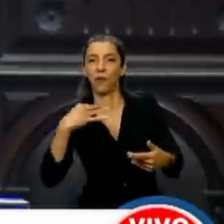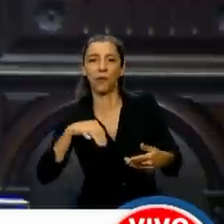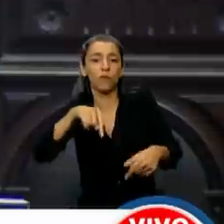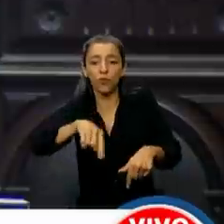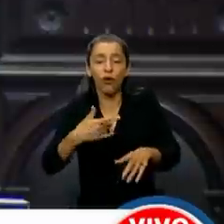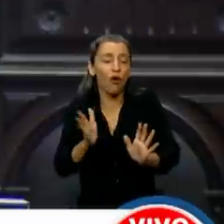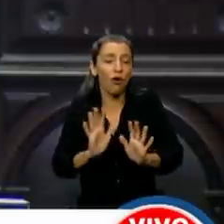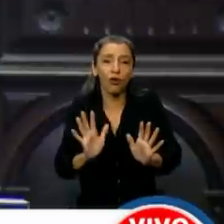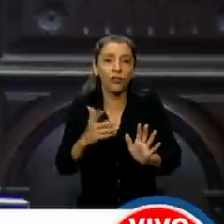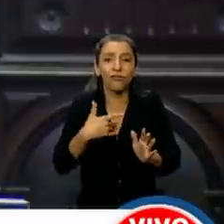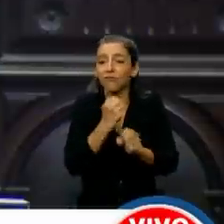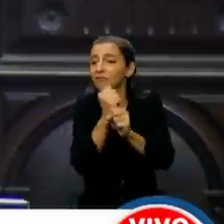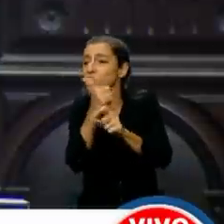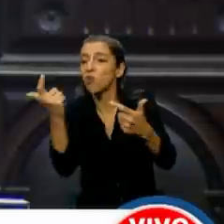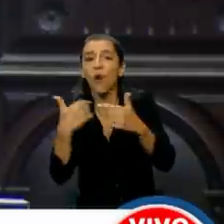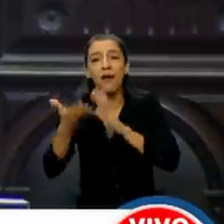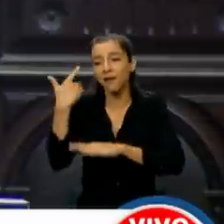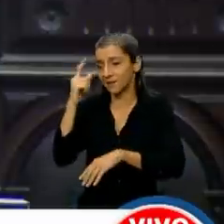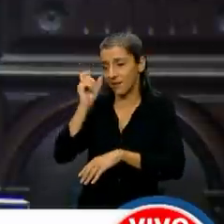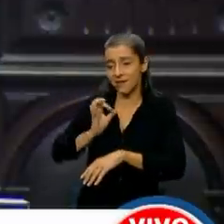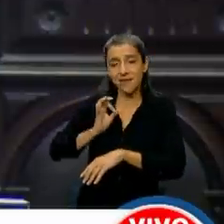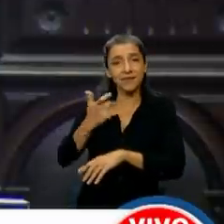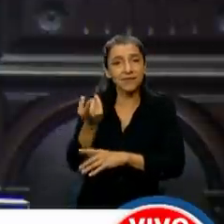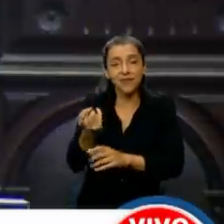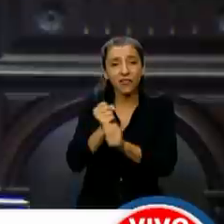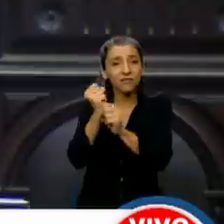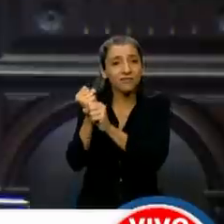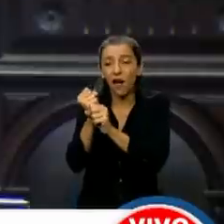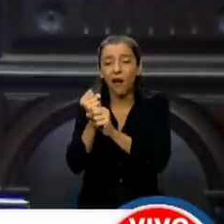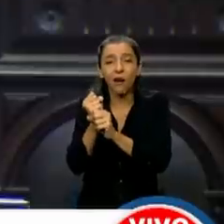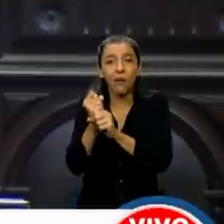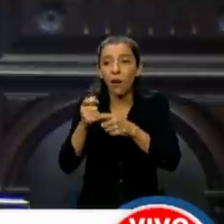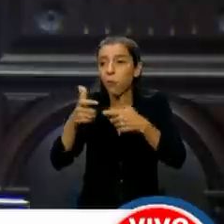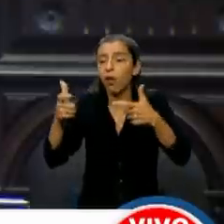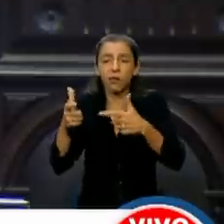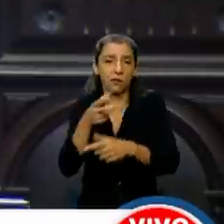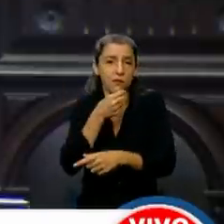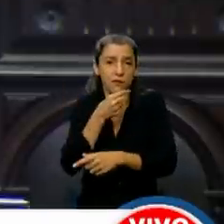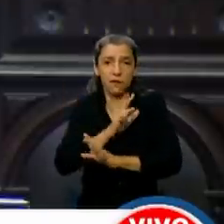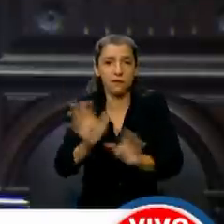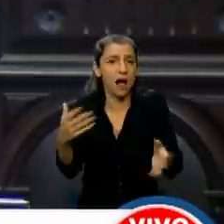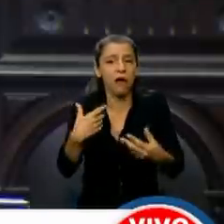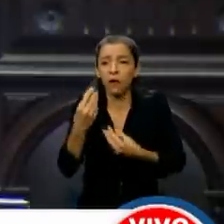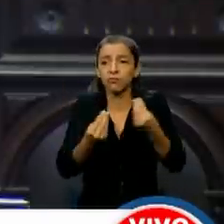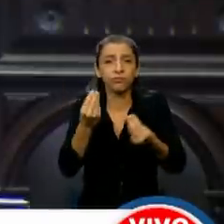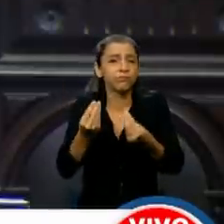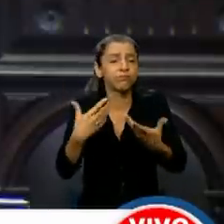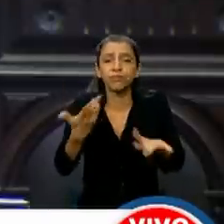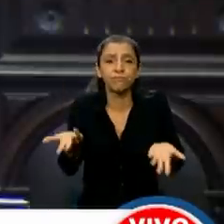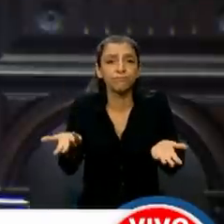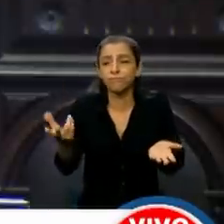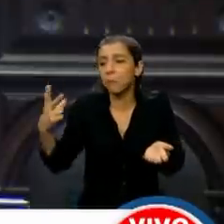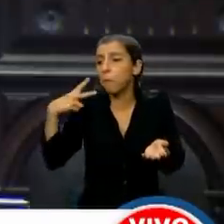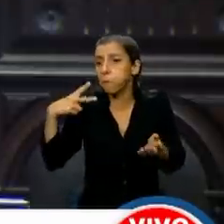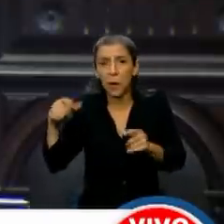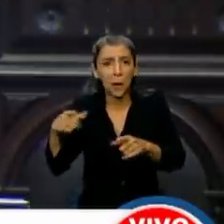de 10 años que no hay un incremento de la lo que es en lo que es el empleado privado no